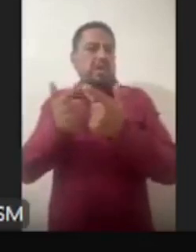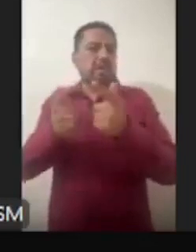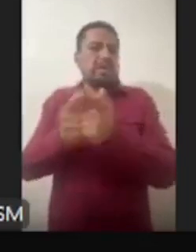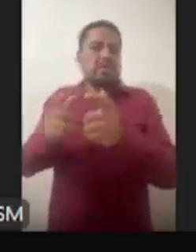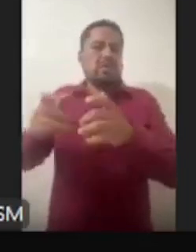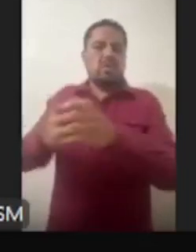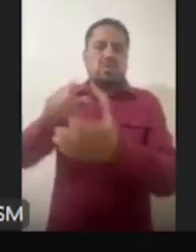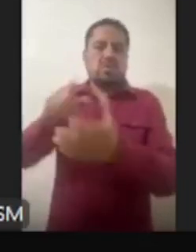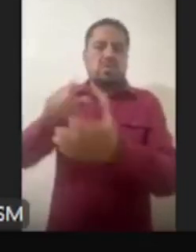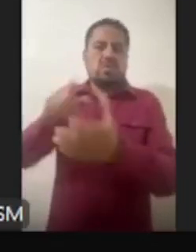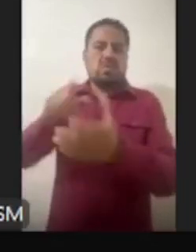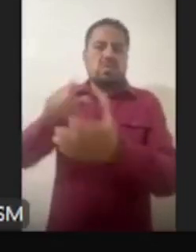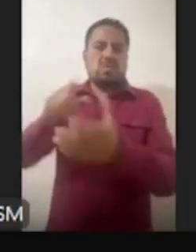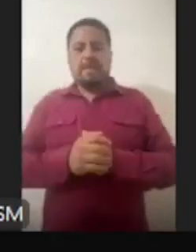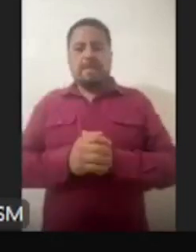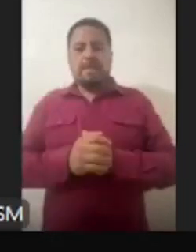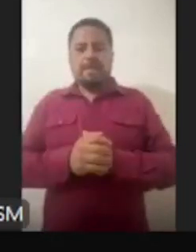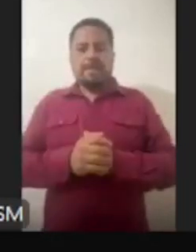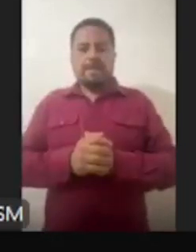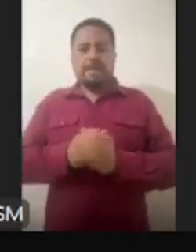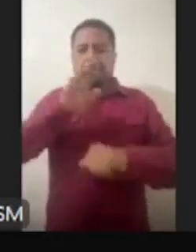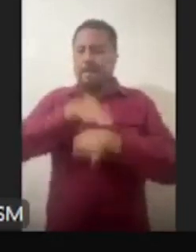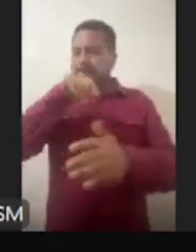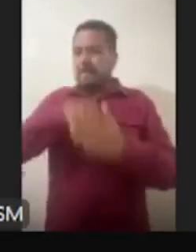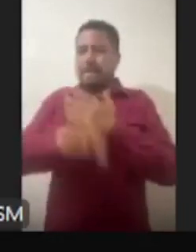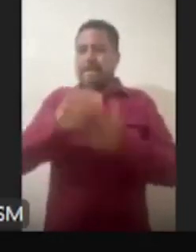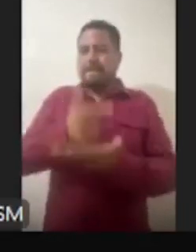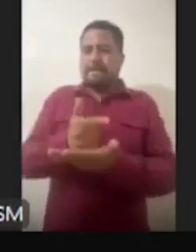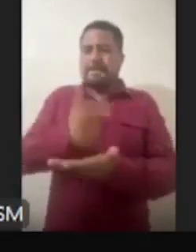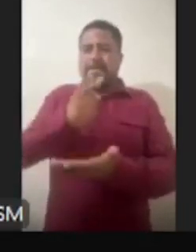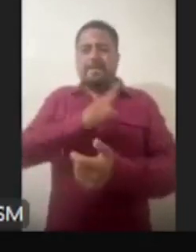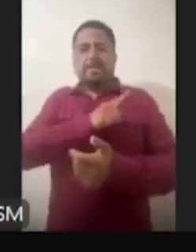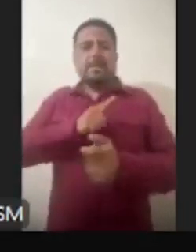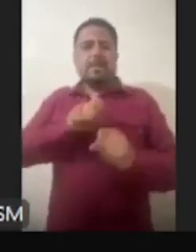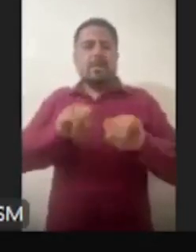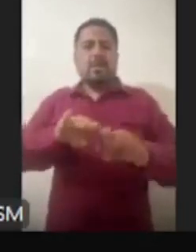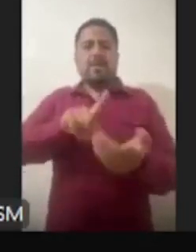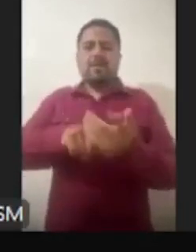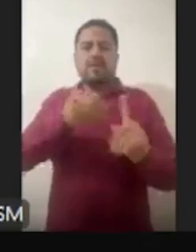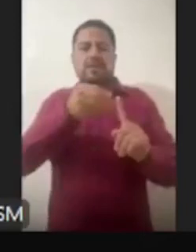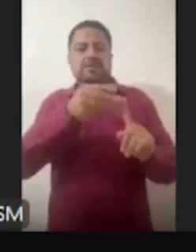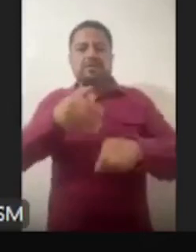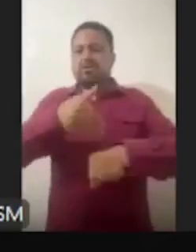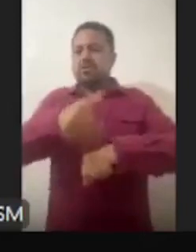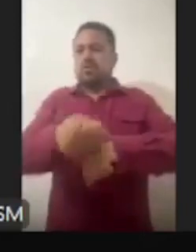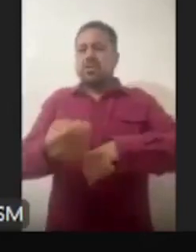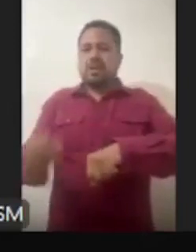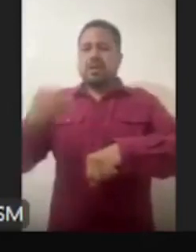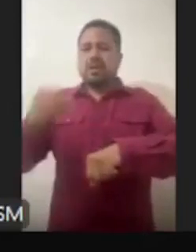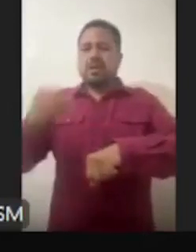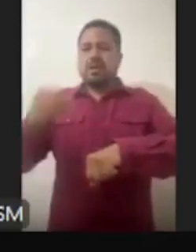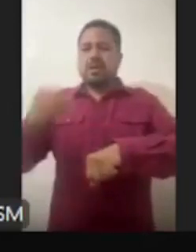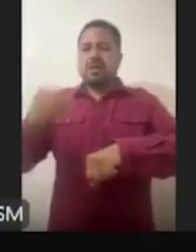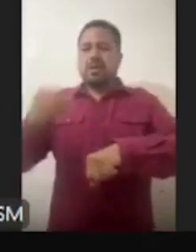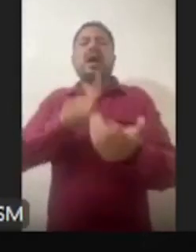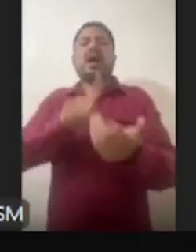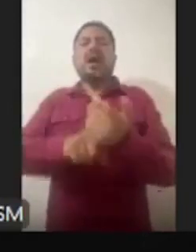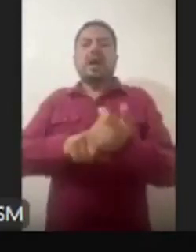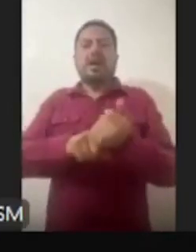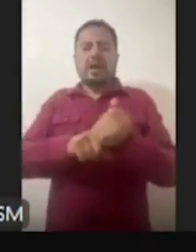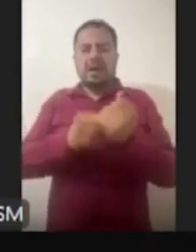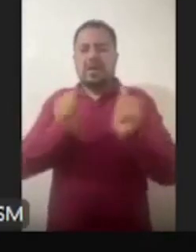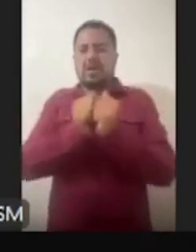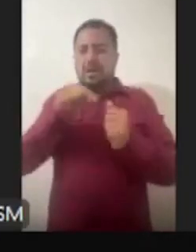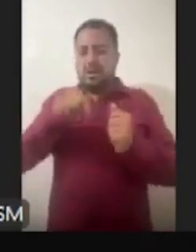Lo infundado del agravio deviene que el oficio 726 impugnado se emitió a consecuencia de la resolución firme dictada por este tribunal el 16 de abril de